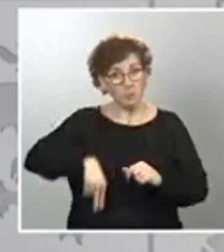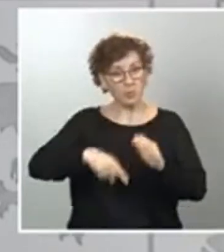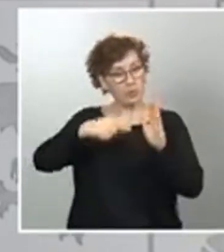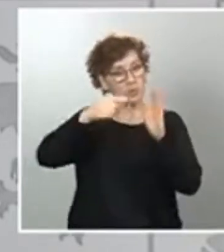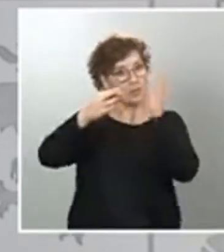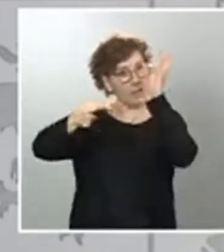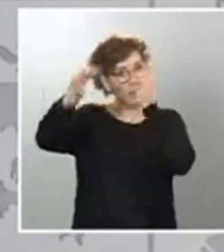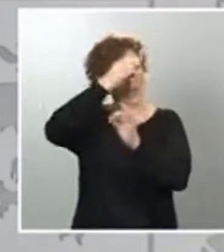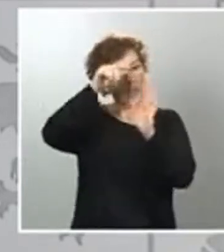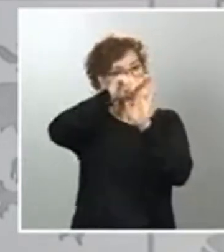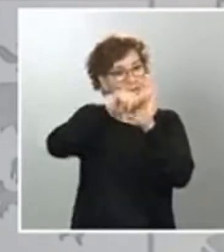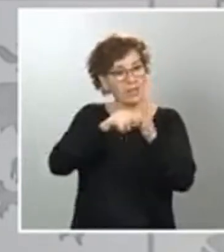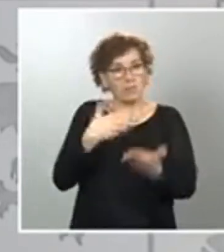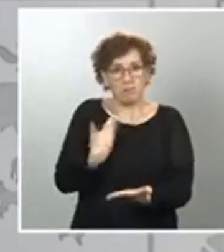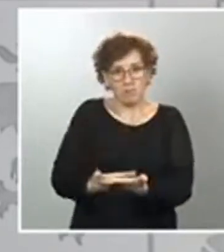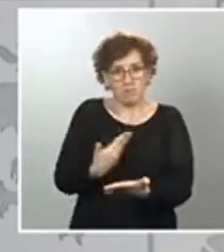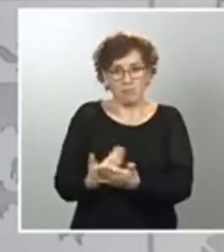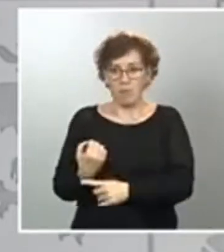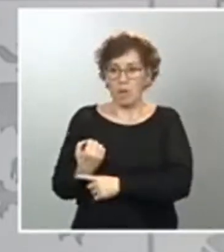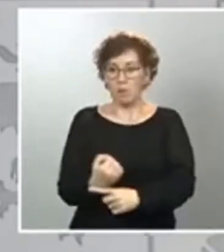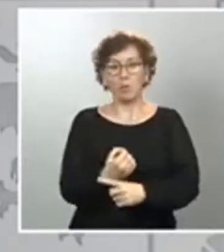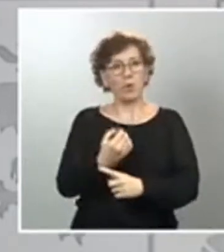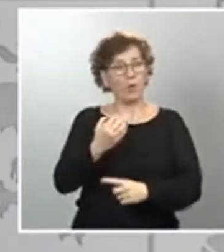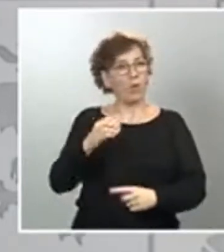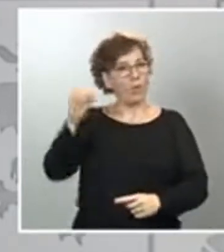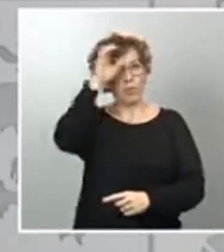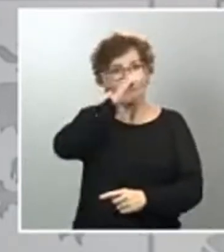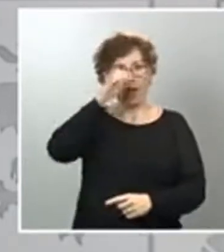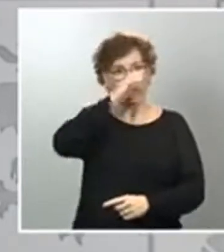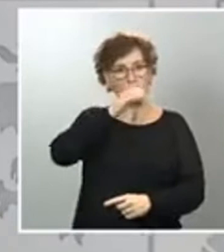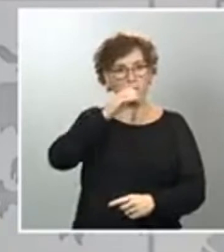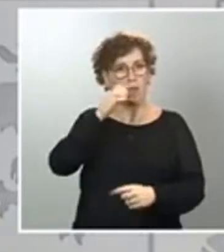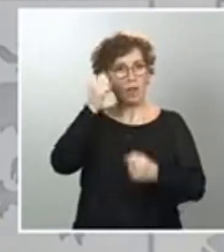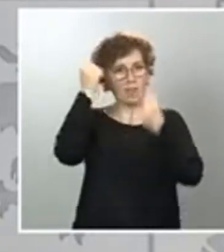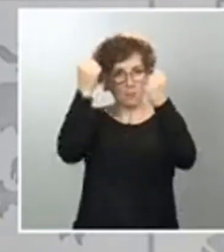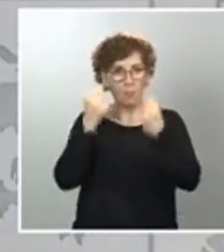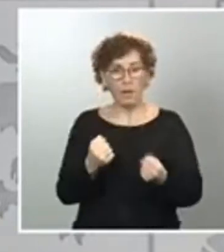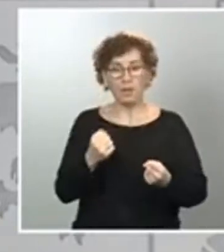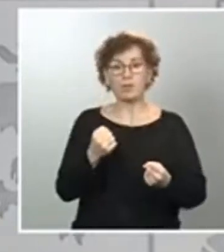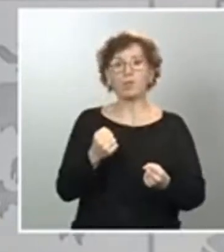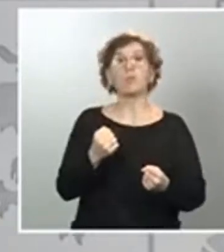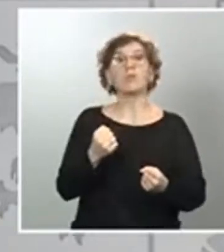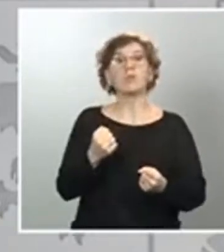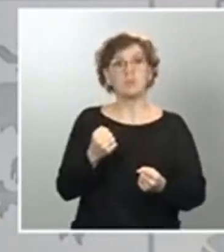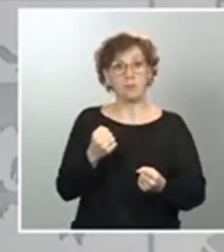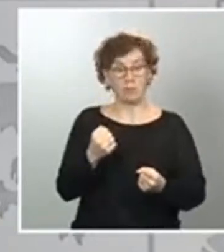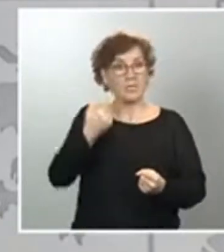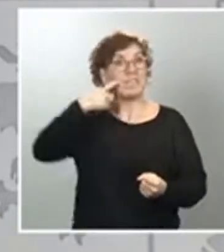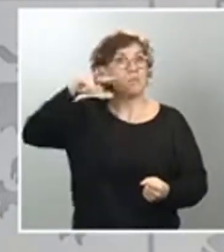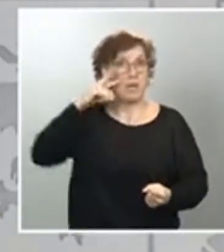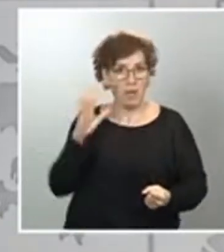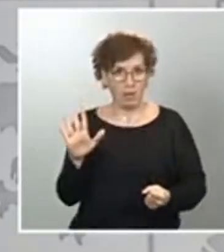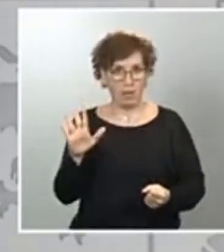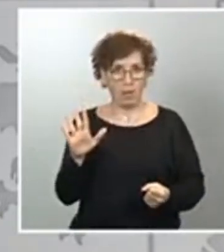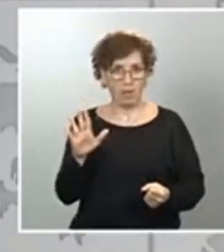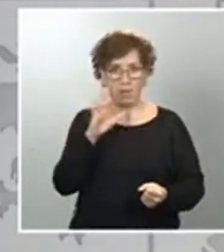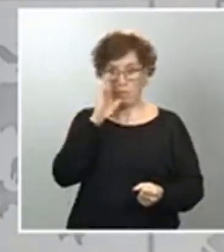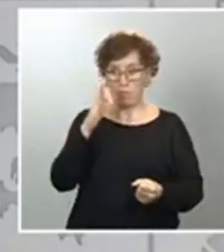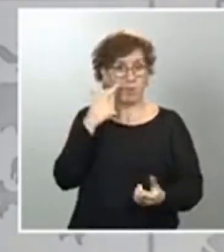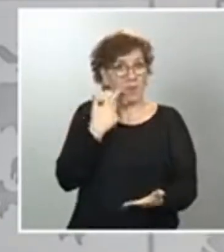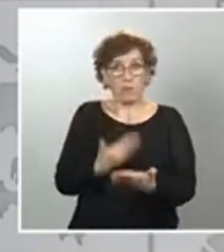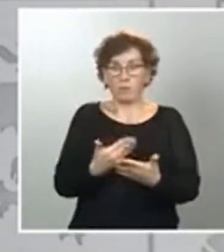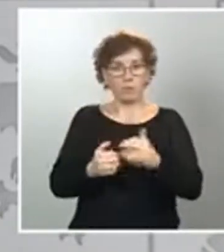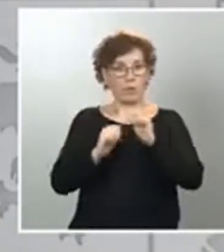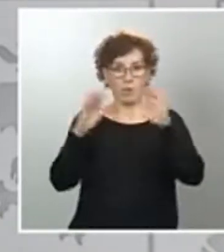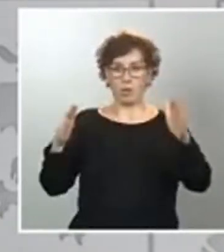por la ciencia, por los expertos y también por la experiencia. Porque si algo ha quedado demostrado a lo largo de estos meses es que este